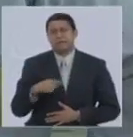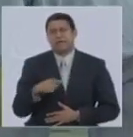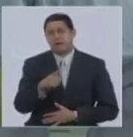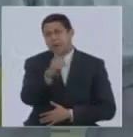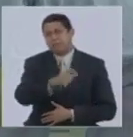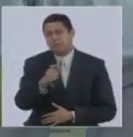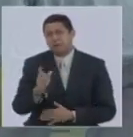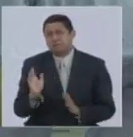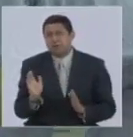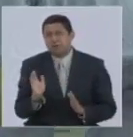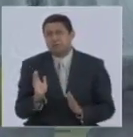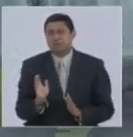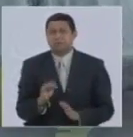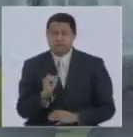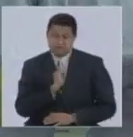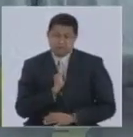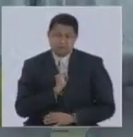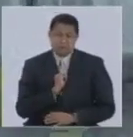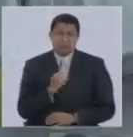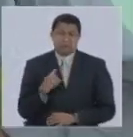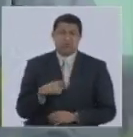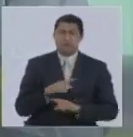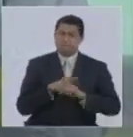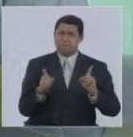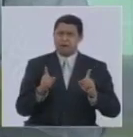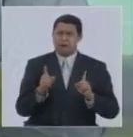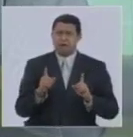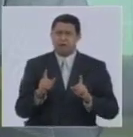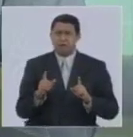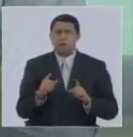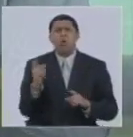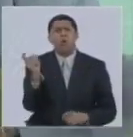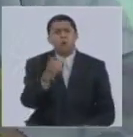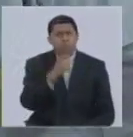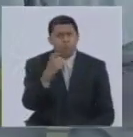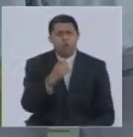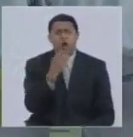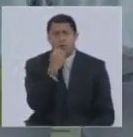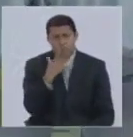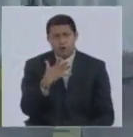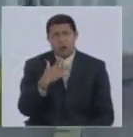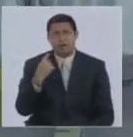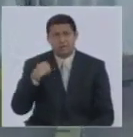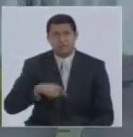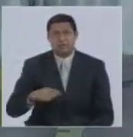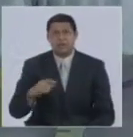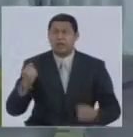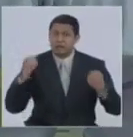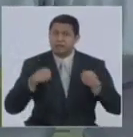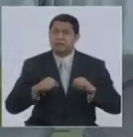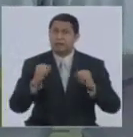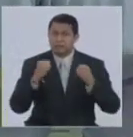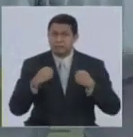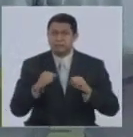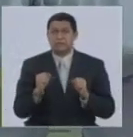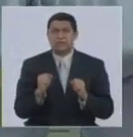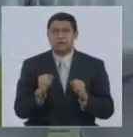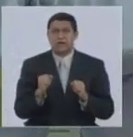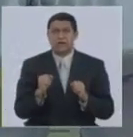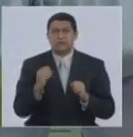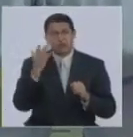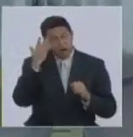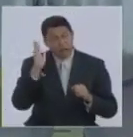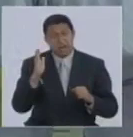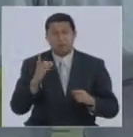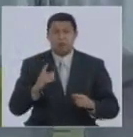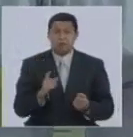persona por individual tiene. Pero más allá de eso, buscar el beneficio que te pueda brindar el entrenamiento a la hora de quizás la ansiedad